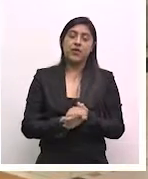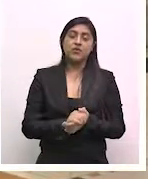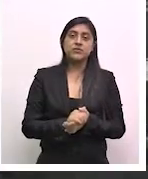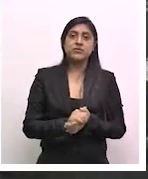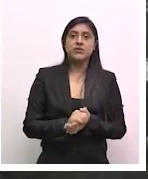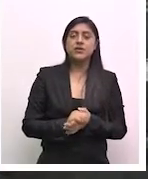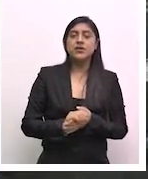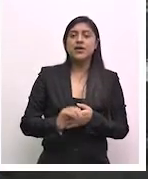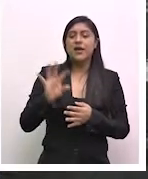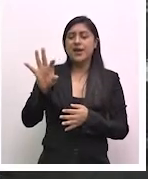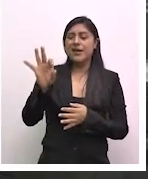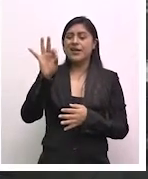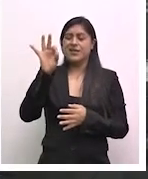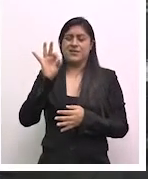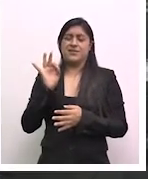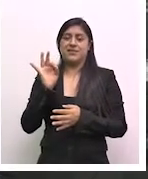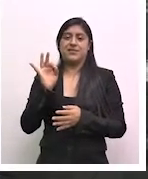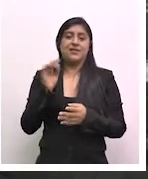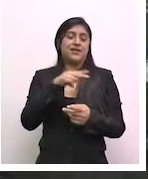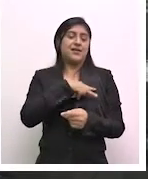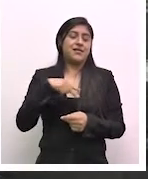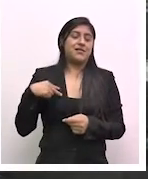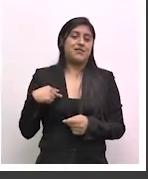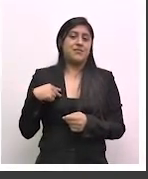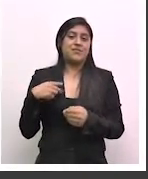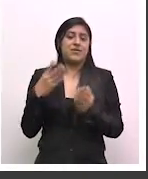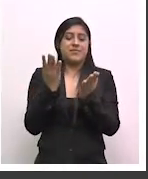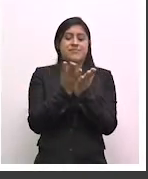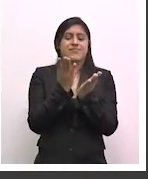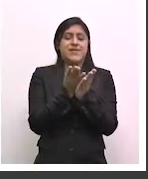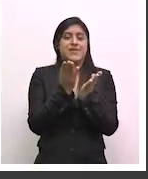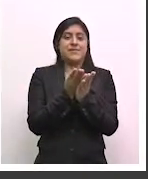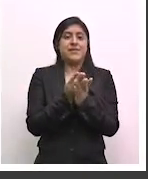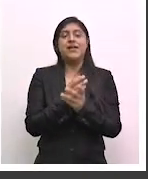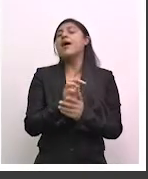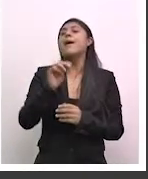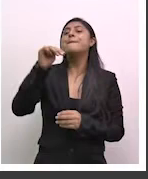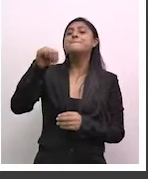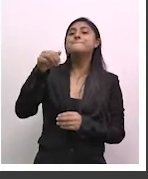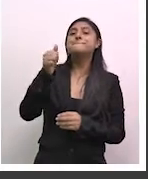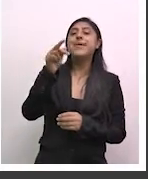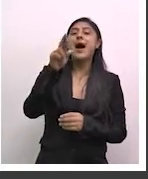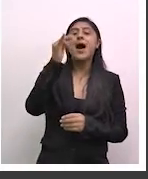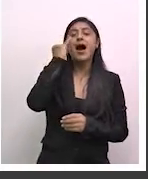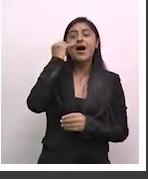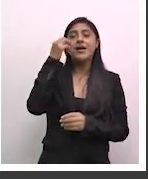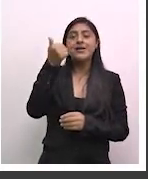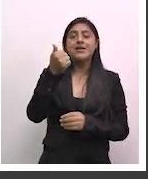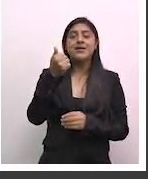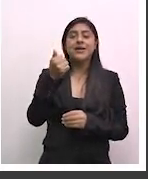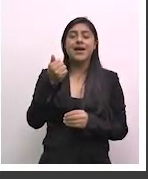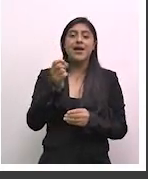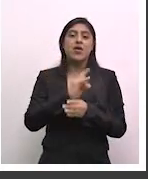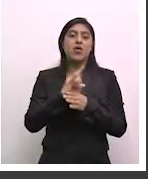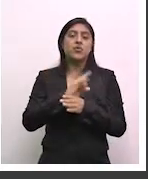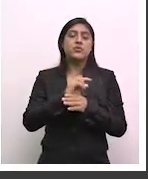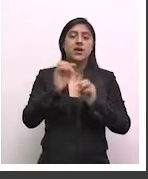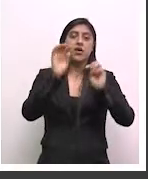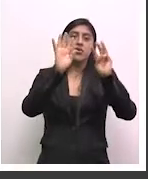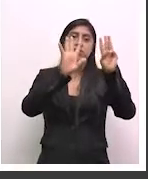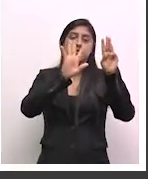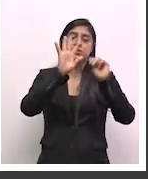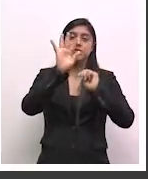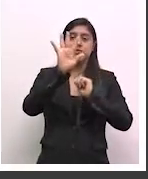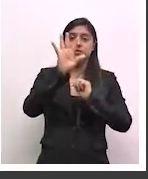sus hijos son de origen bíblico por eso es mariah el nombre más común en las mujeres habiendo inscritas